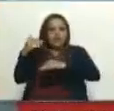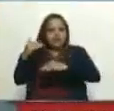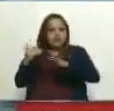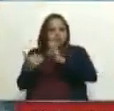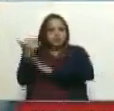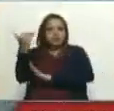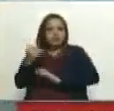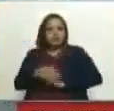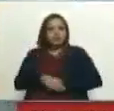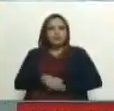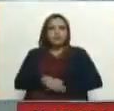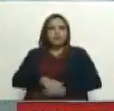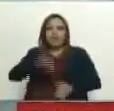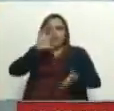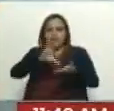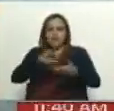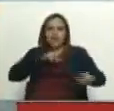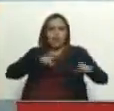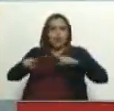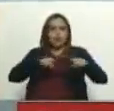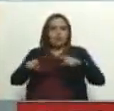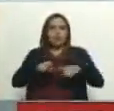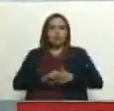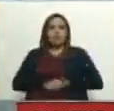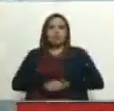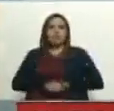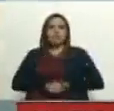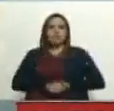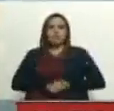en el centro de coordinación,